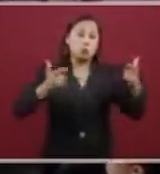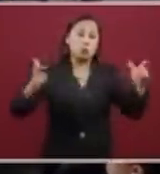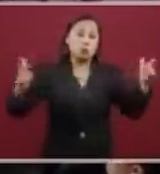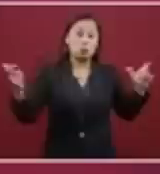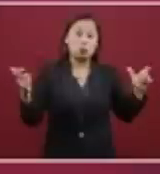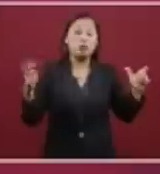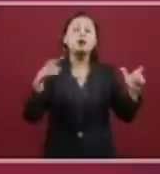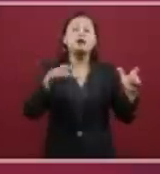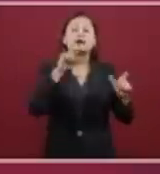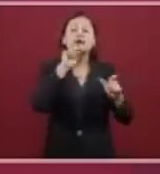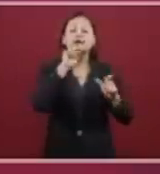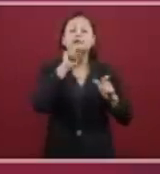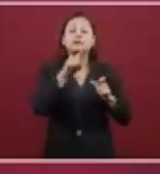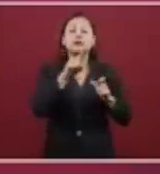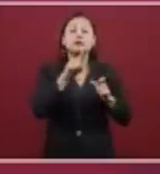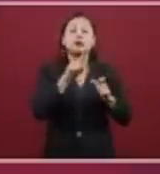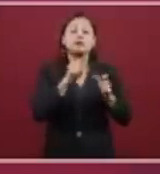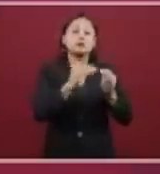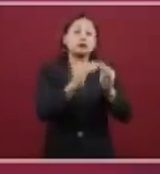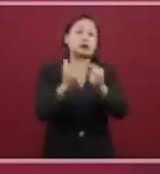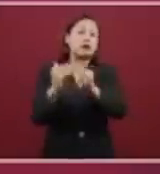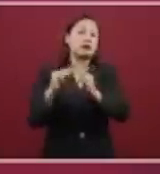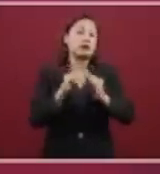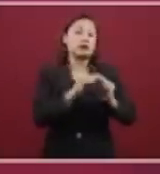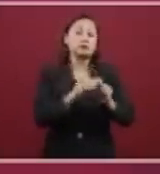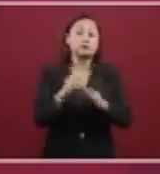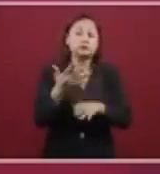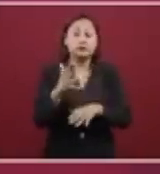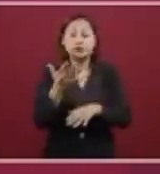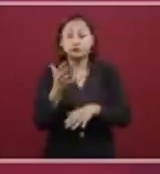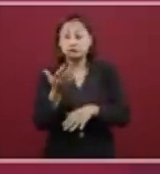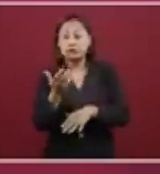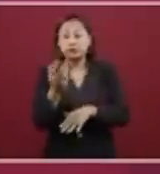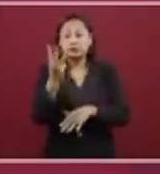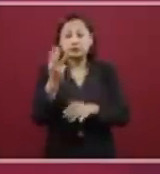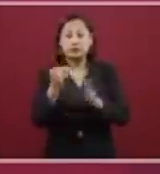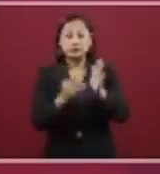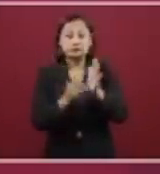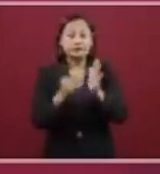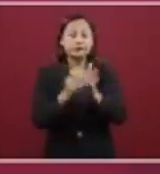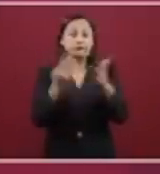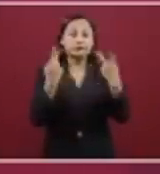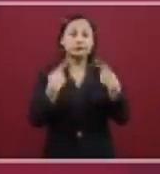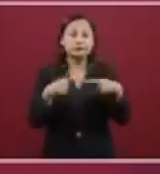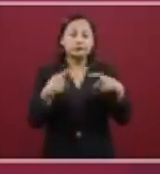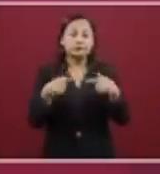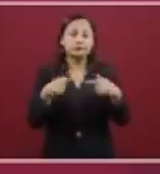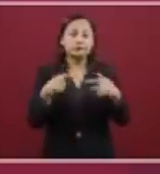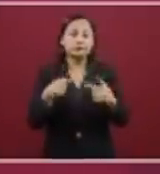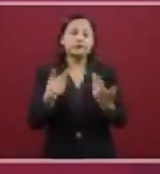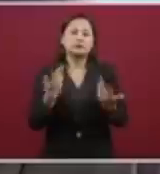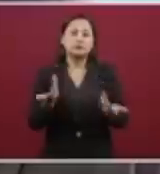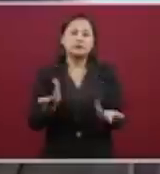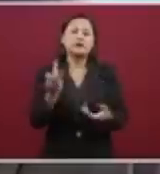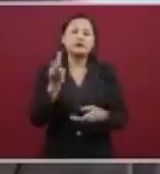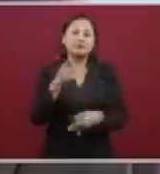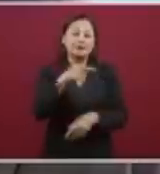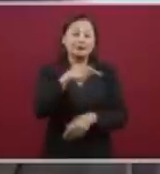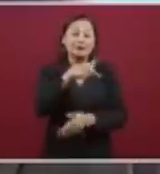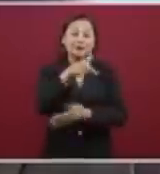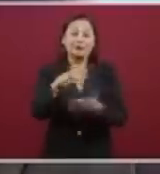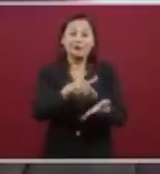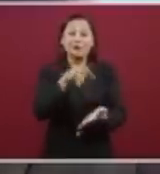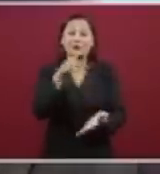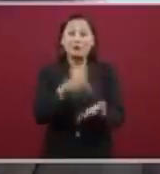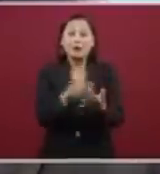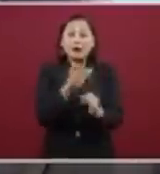que se estimaba en alrededor de 3 millones de personas en una zona que actualmente sufre por desabasto de agua y